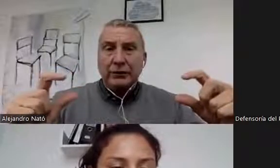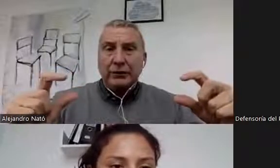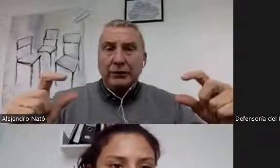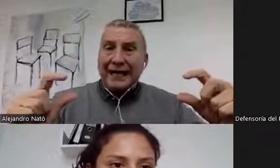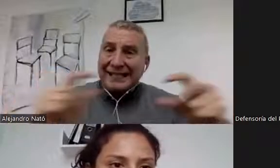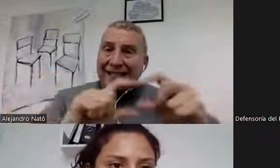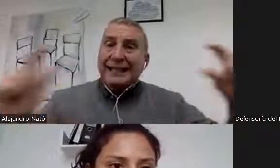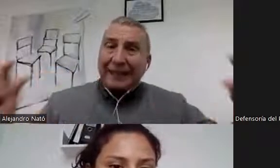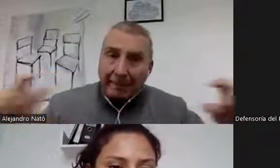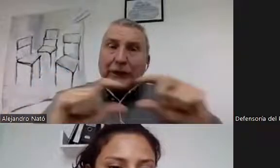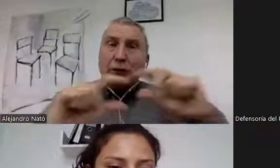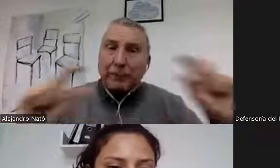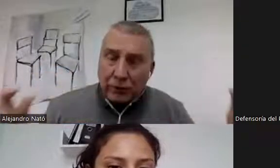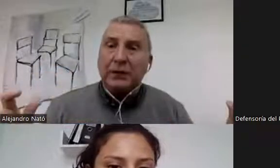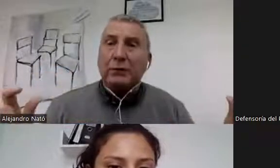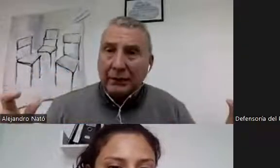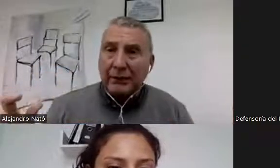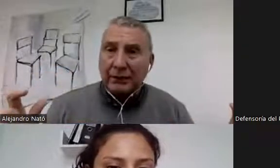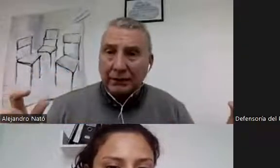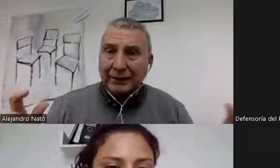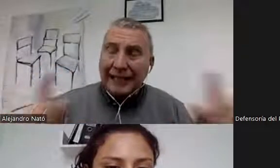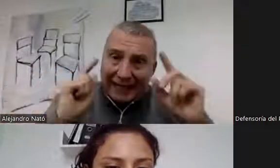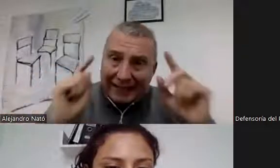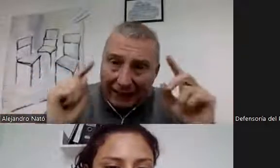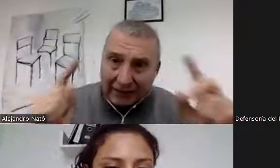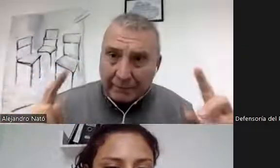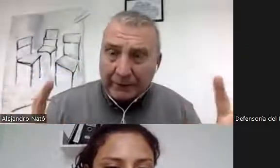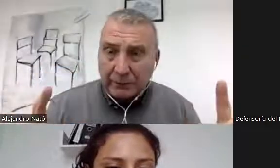tiene otro, que hacen al respeto posible,